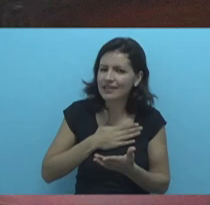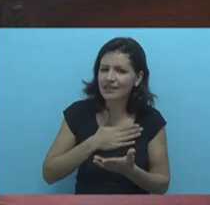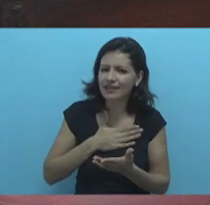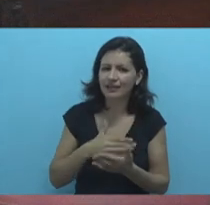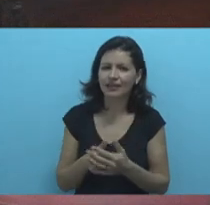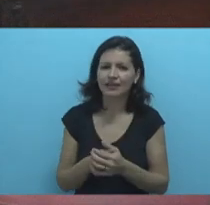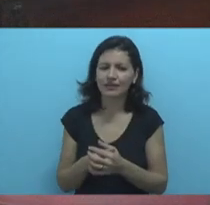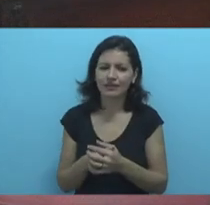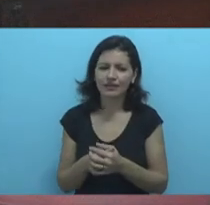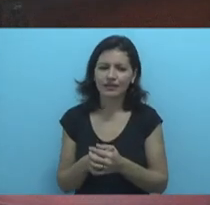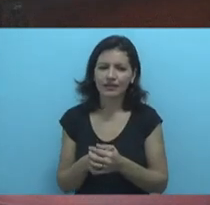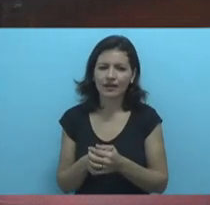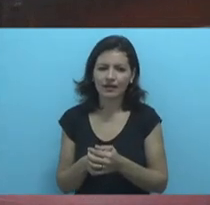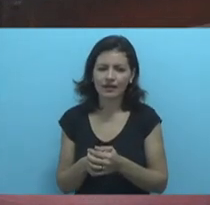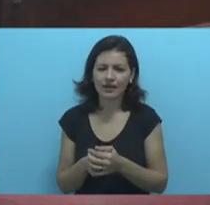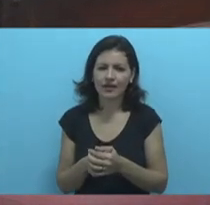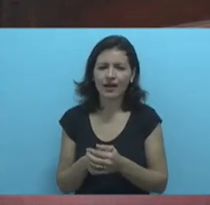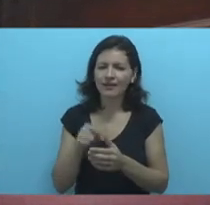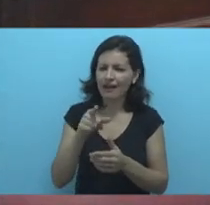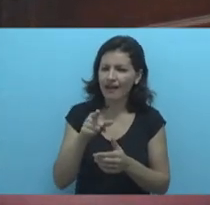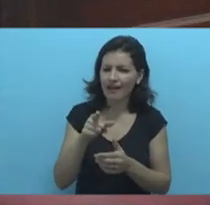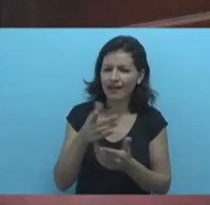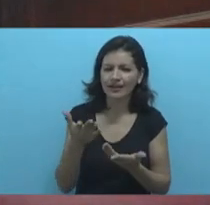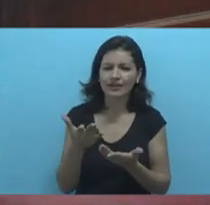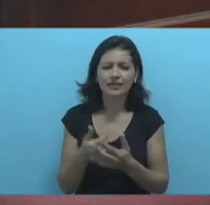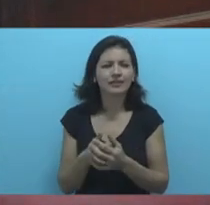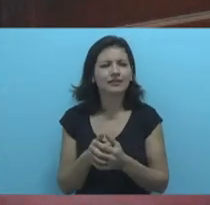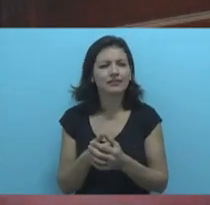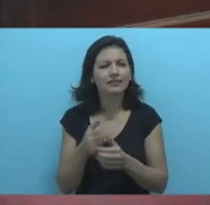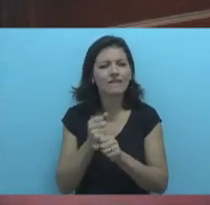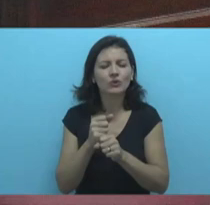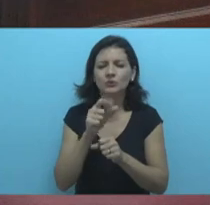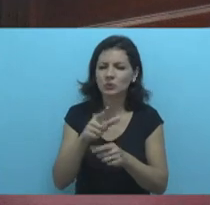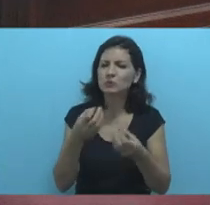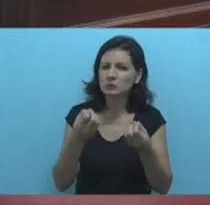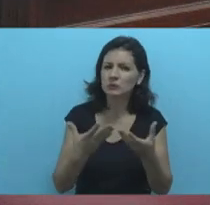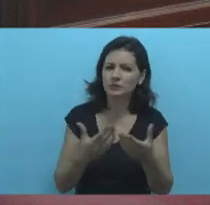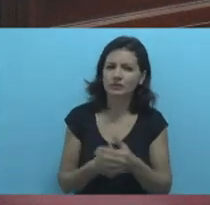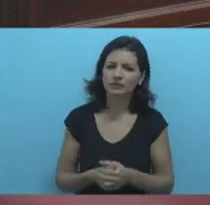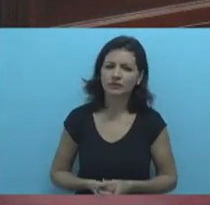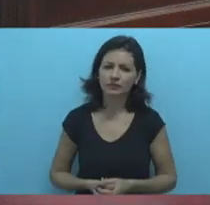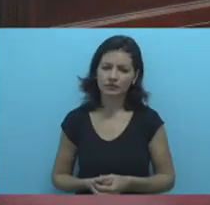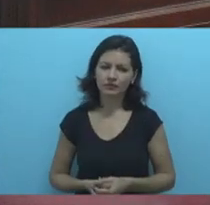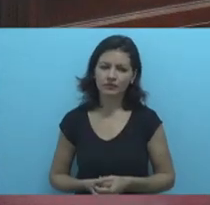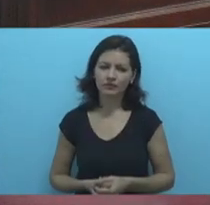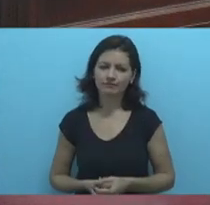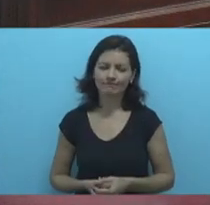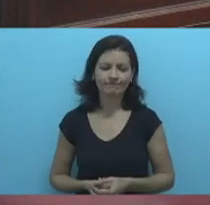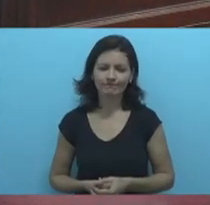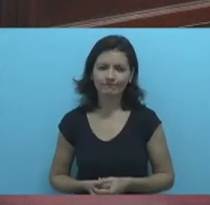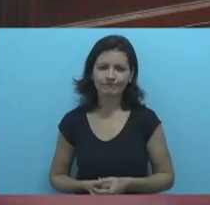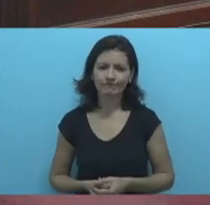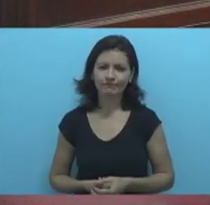tiempo y más hoy valorizaba su paso por la gestión pública. Esa es la injusticia